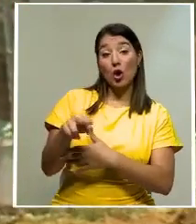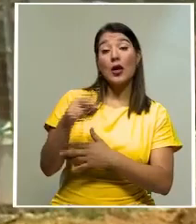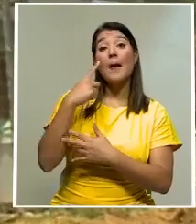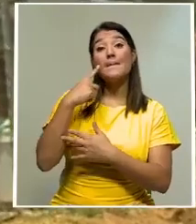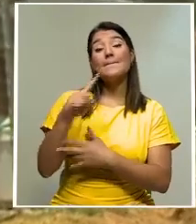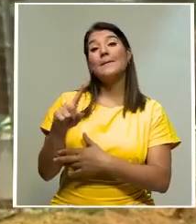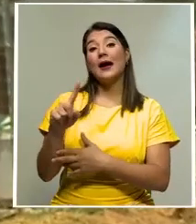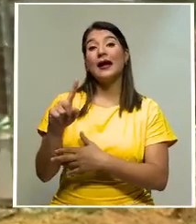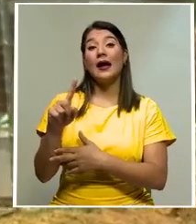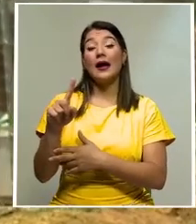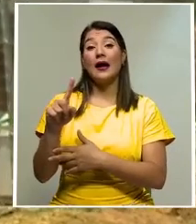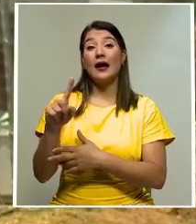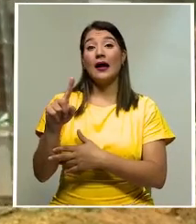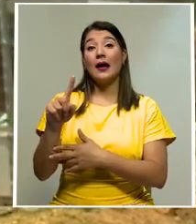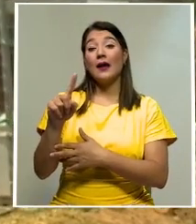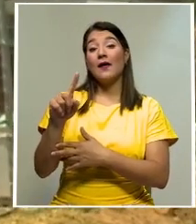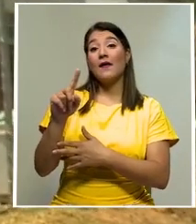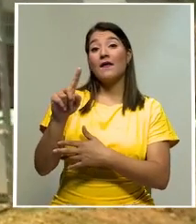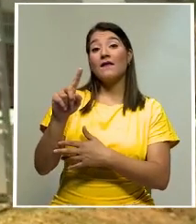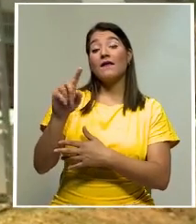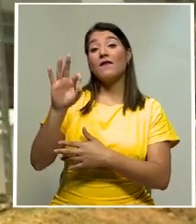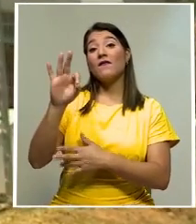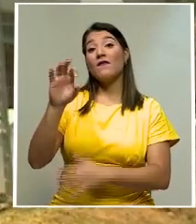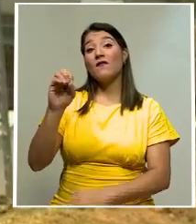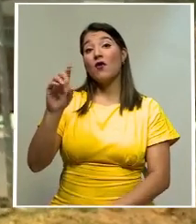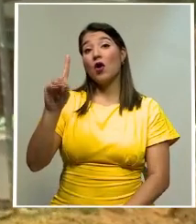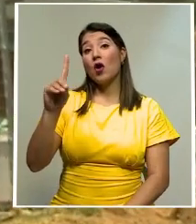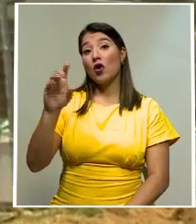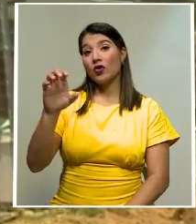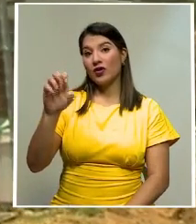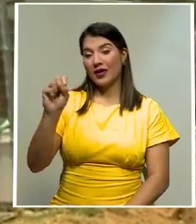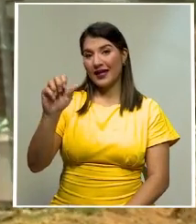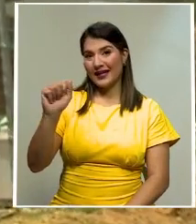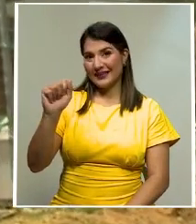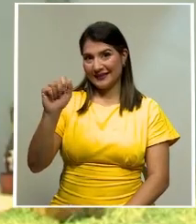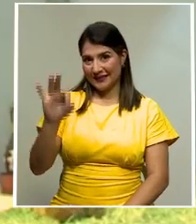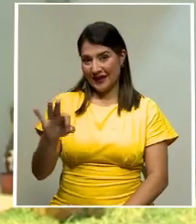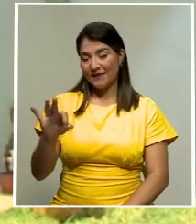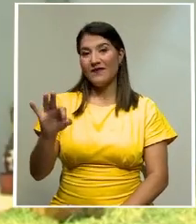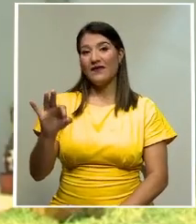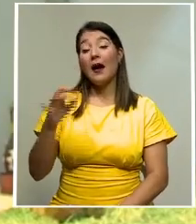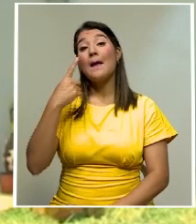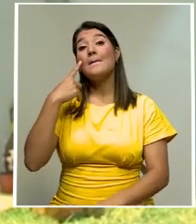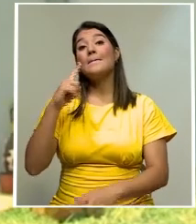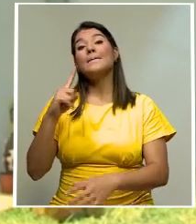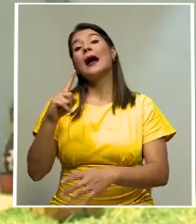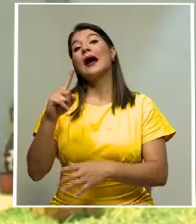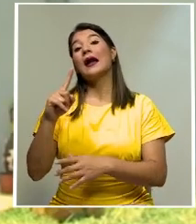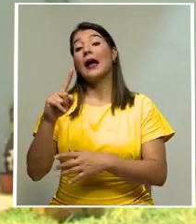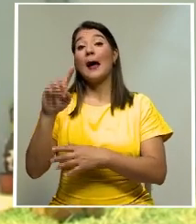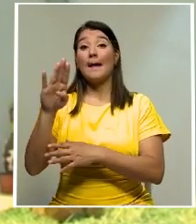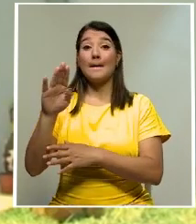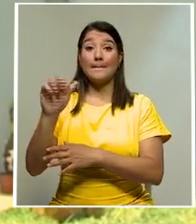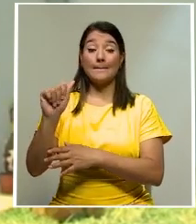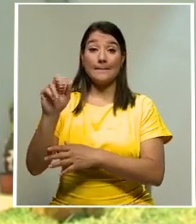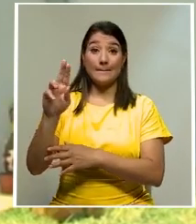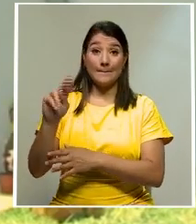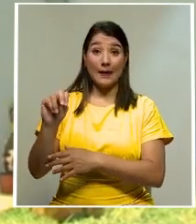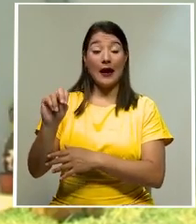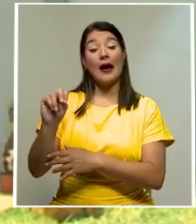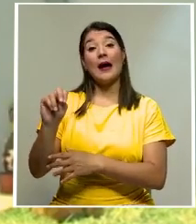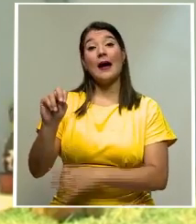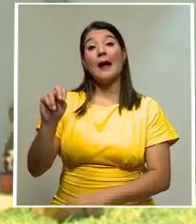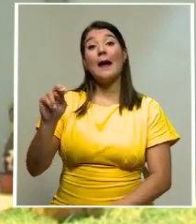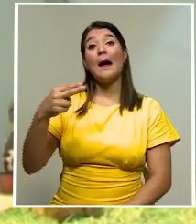Asignaciones Familiares, conocido como el FODESAF, al Banco Hipotecario de la Vivienda Bambi. El proyecto,